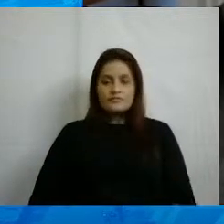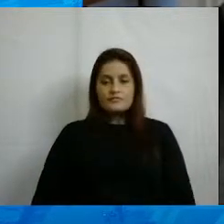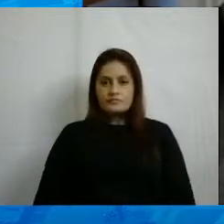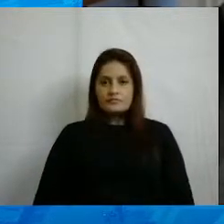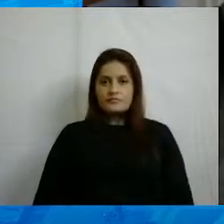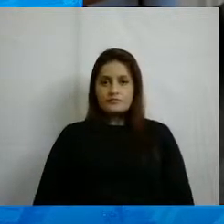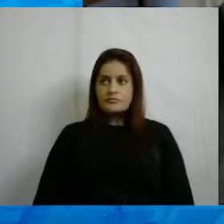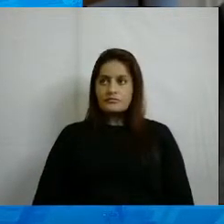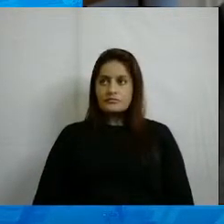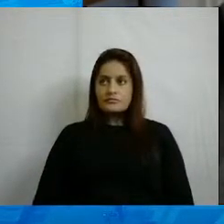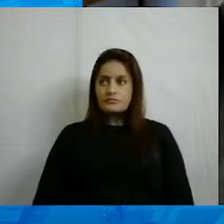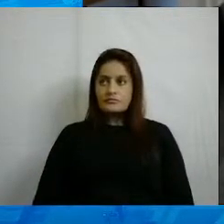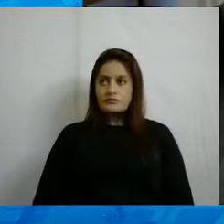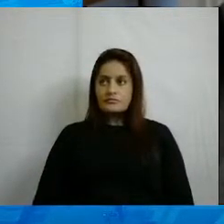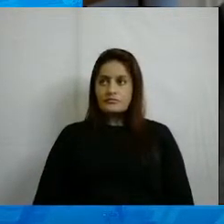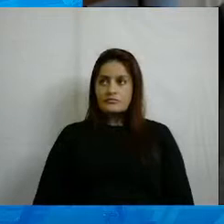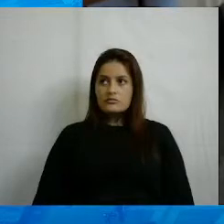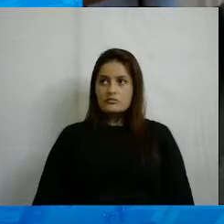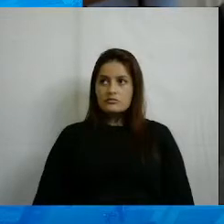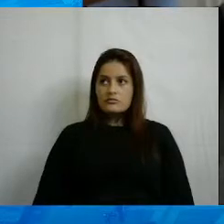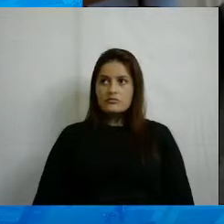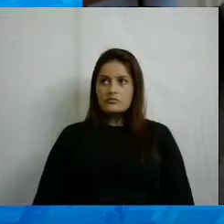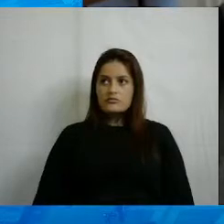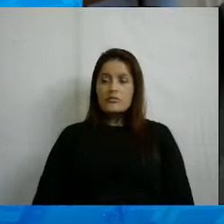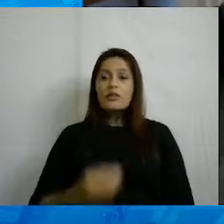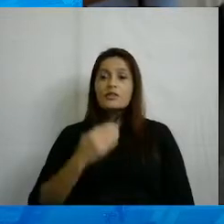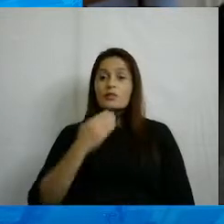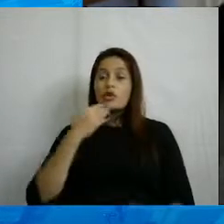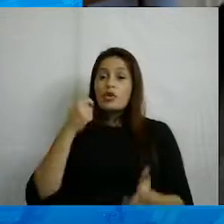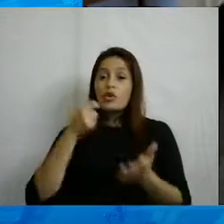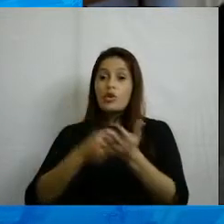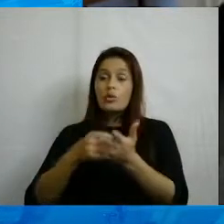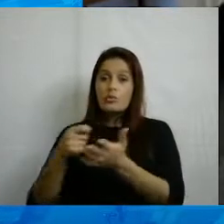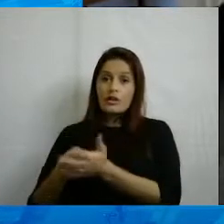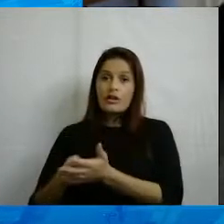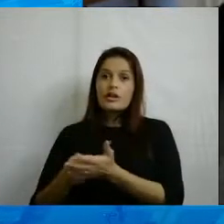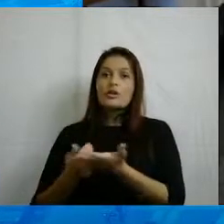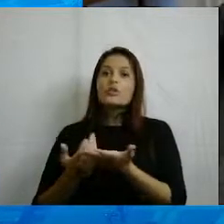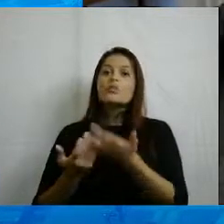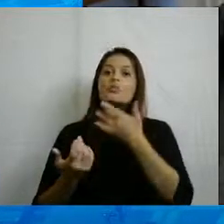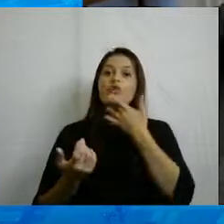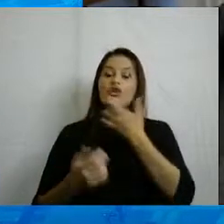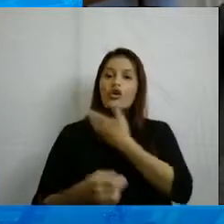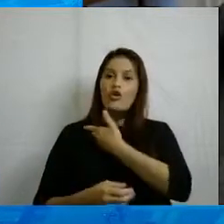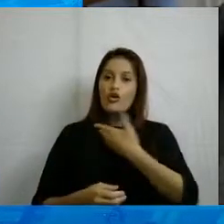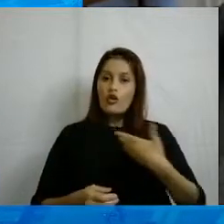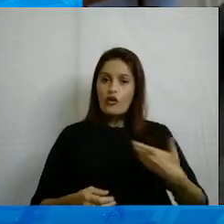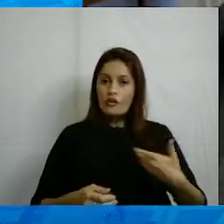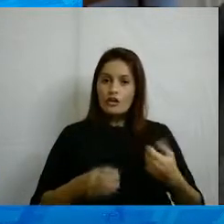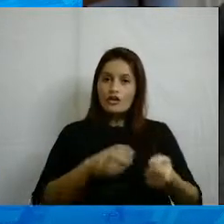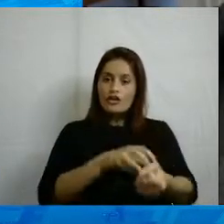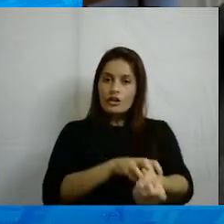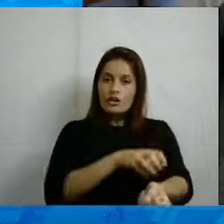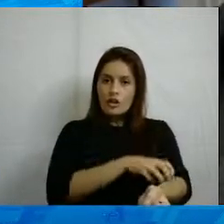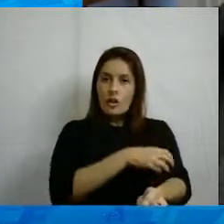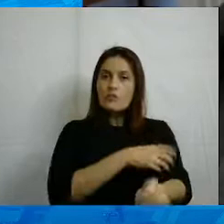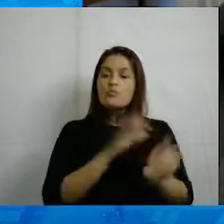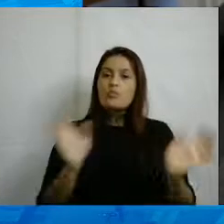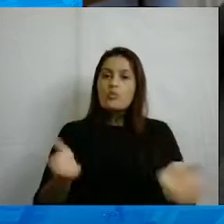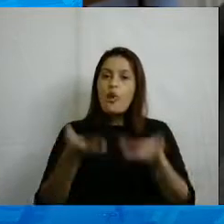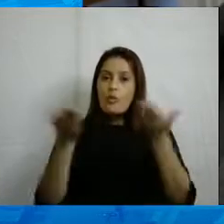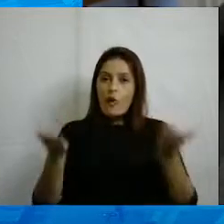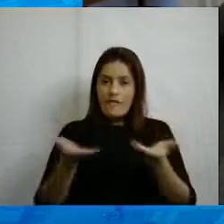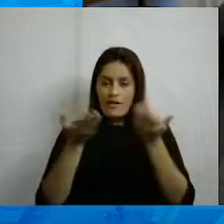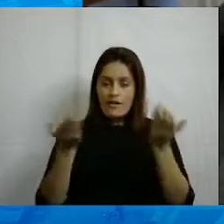Y también me gustaría complementar que también la compra de estos vehículos va muy de la mano con lo que el gobierno regional está planteando y está proponiendo.